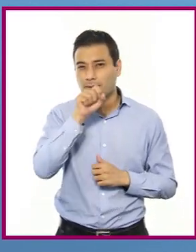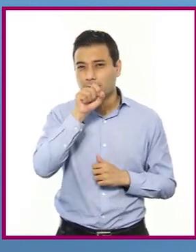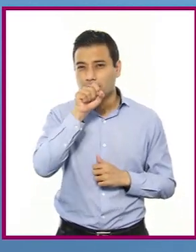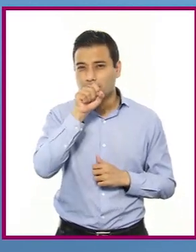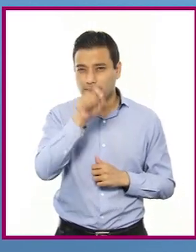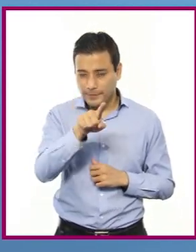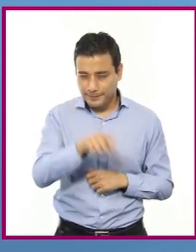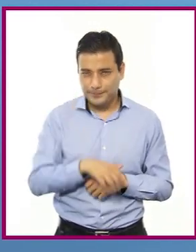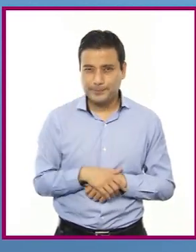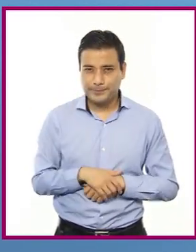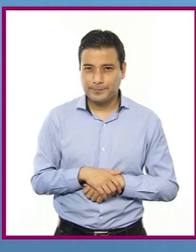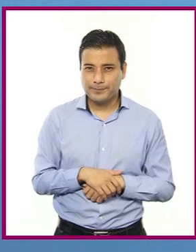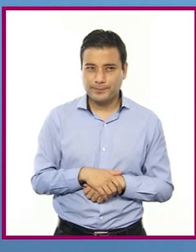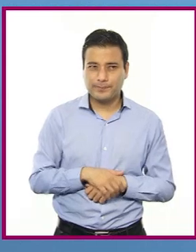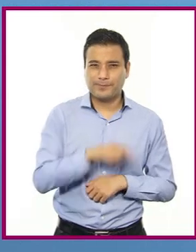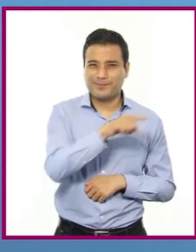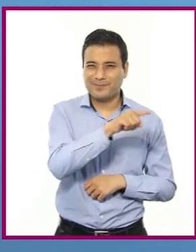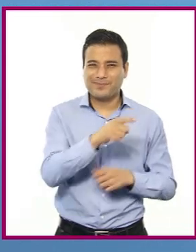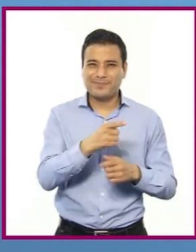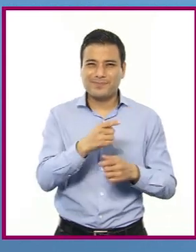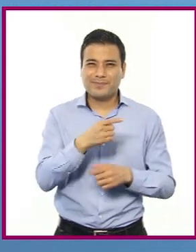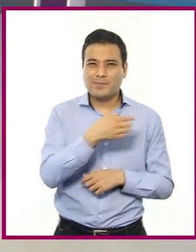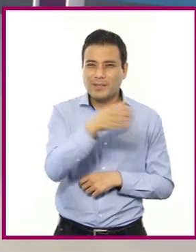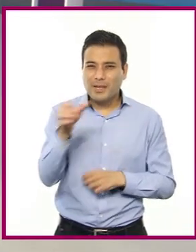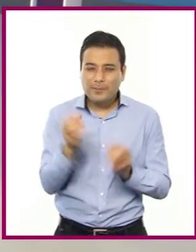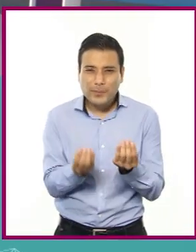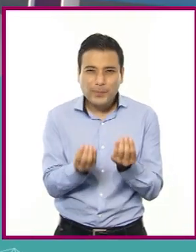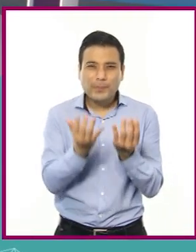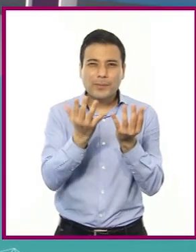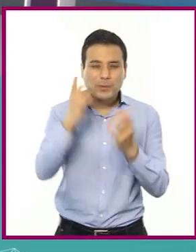habían mostrado la pequeña propiedad rural.